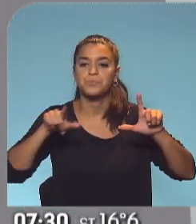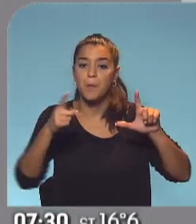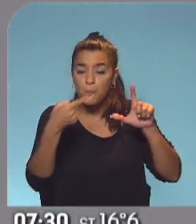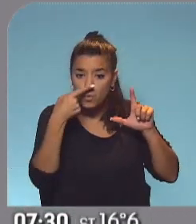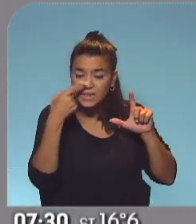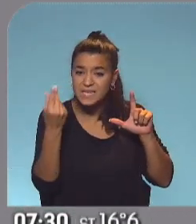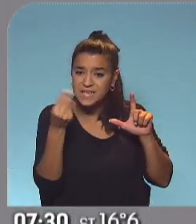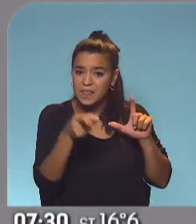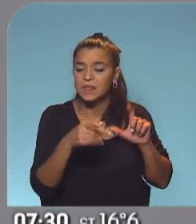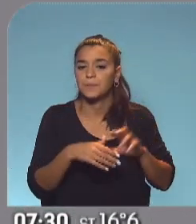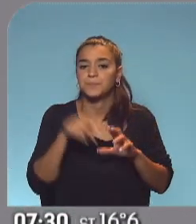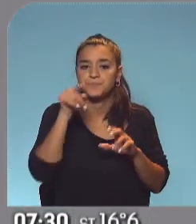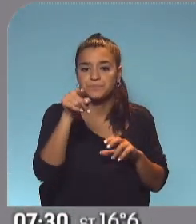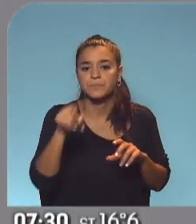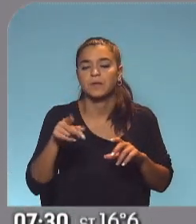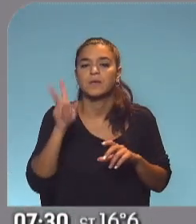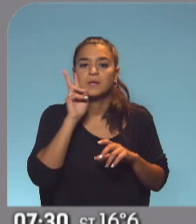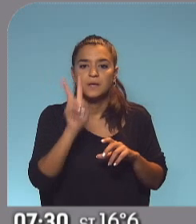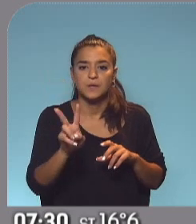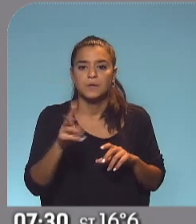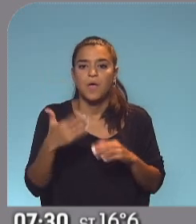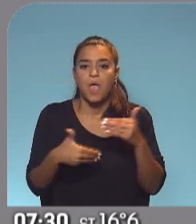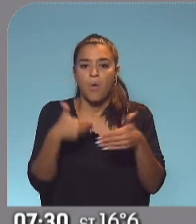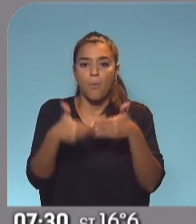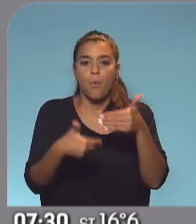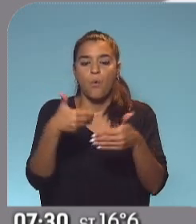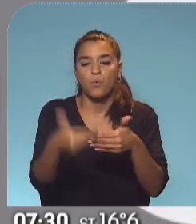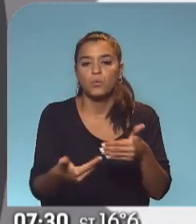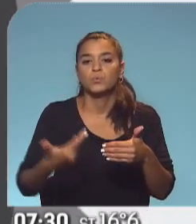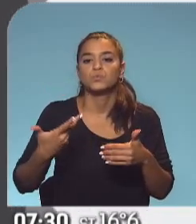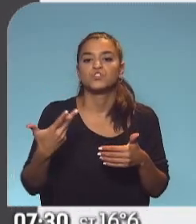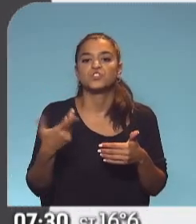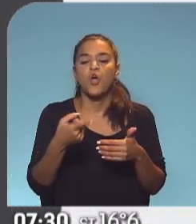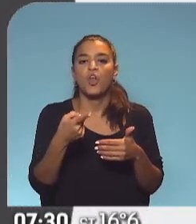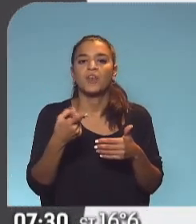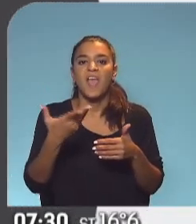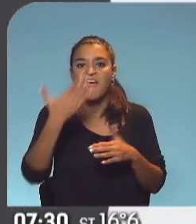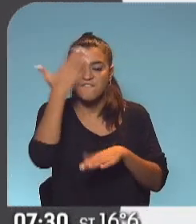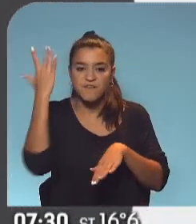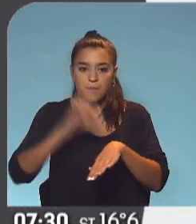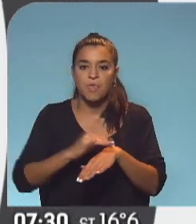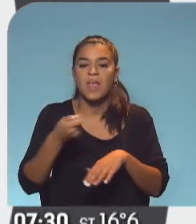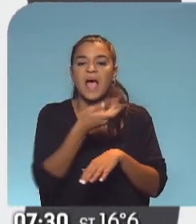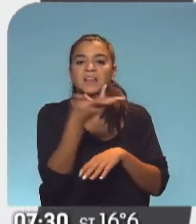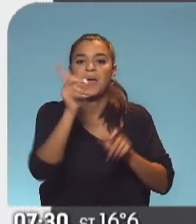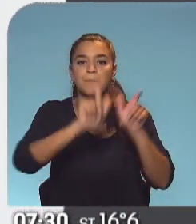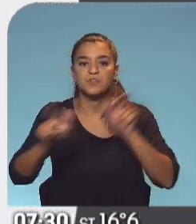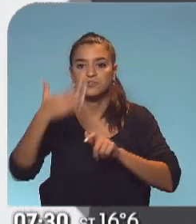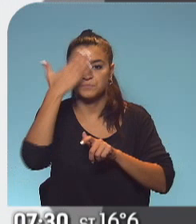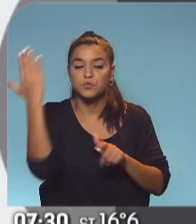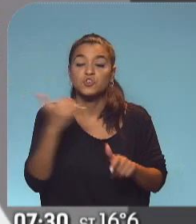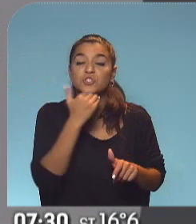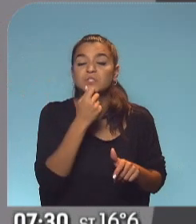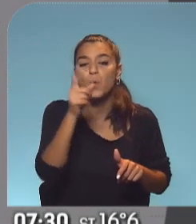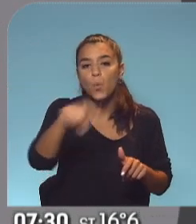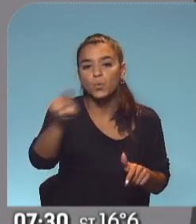interesante porque aquí se está tomando la evolución de la enfermedad en cuanto a la cantidad de infectados. No sé si